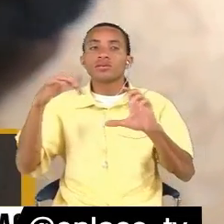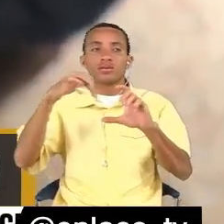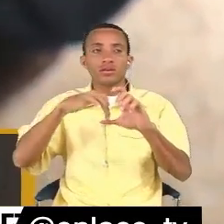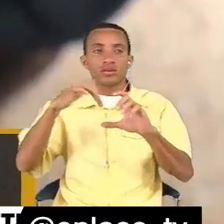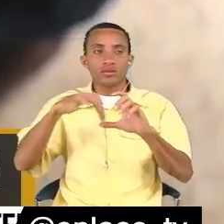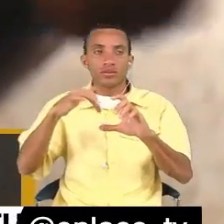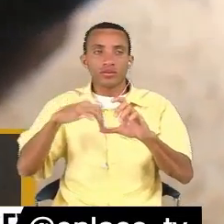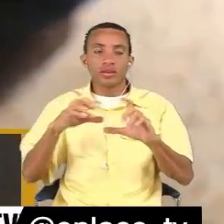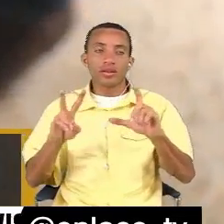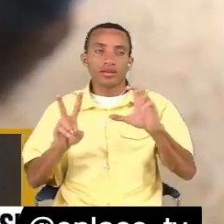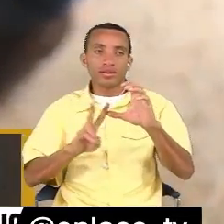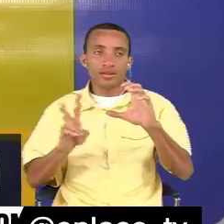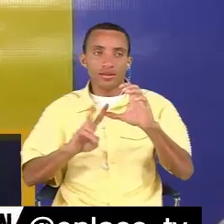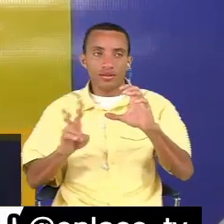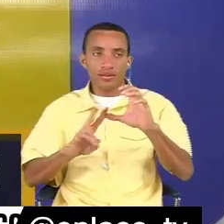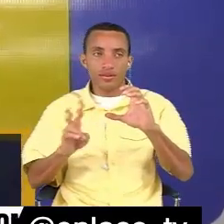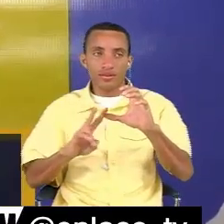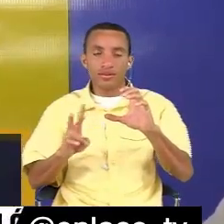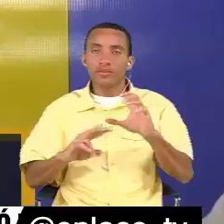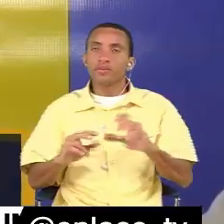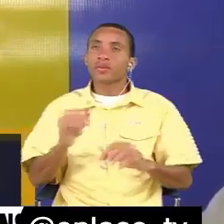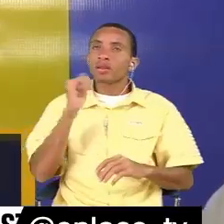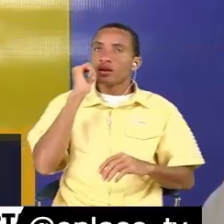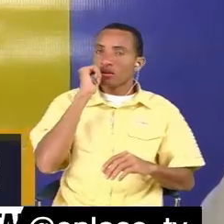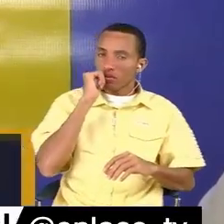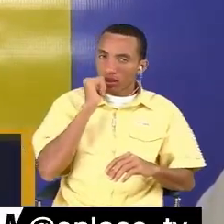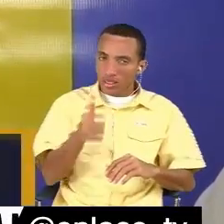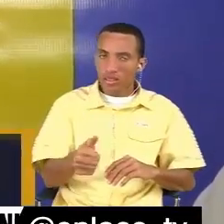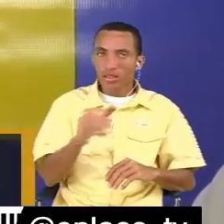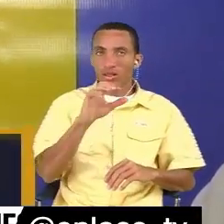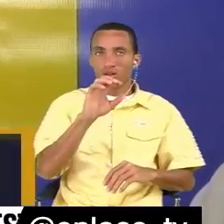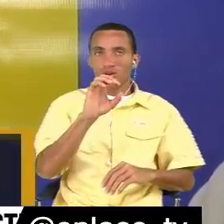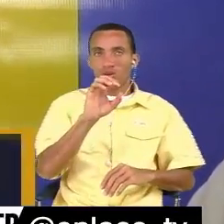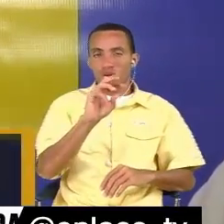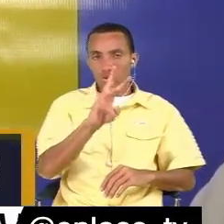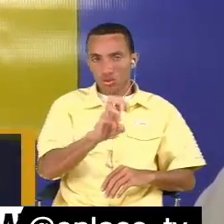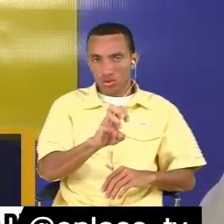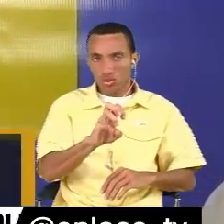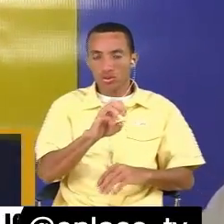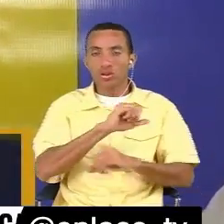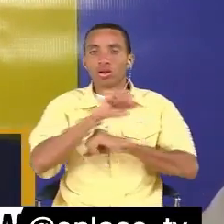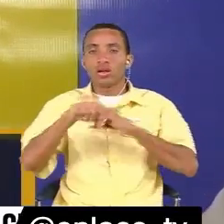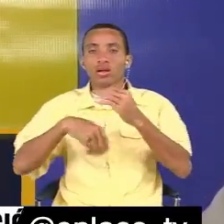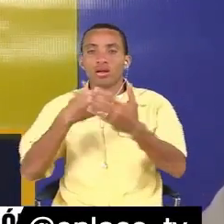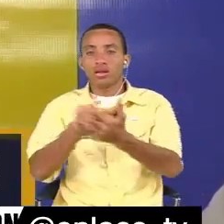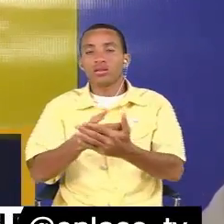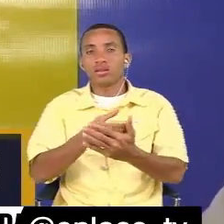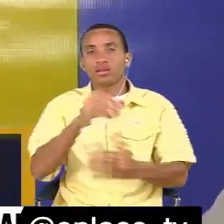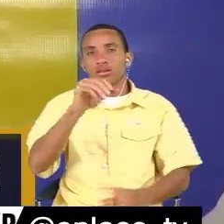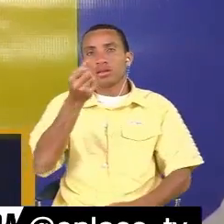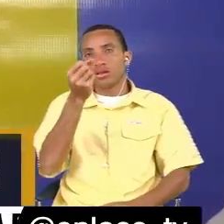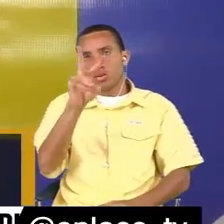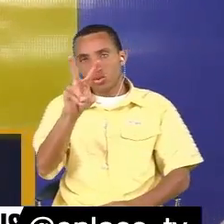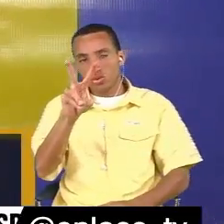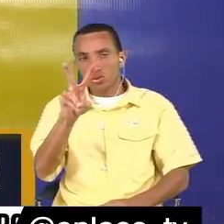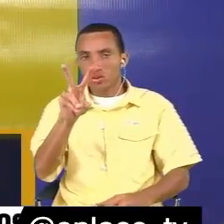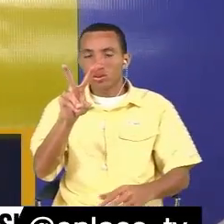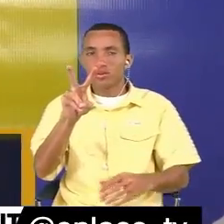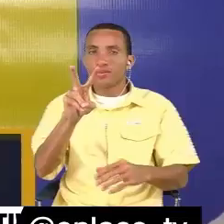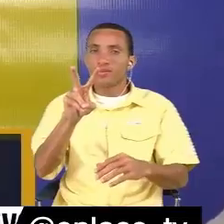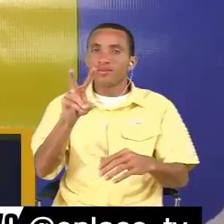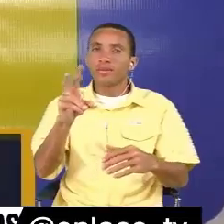trata? Mañana entre las 8 de la mañana a 12 del mediodía vamos a tener